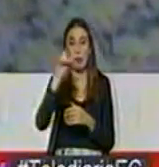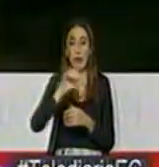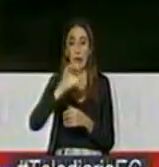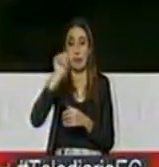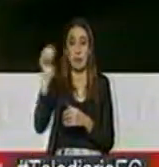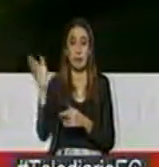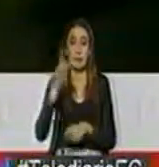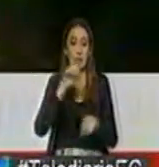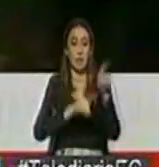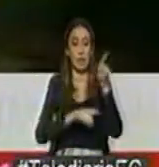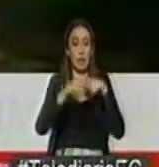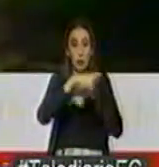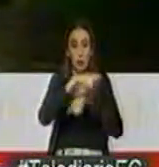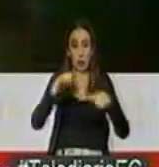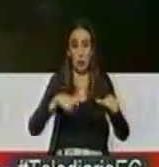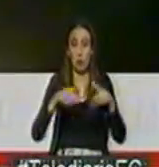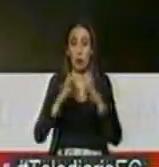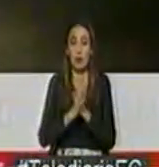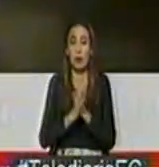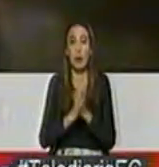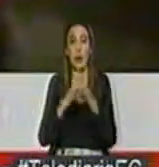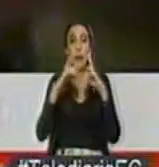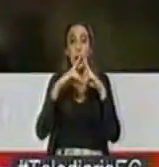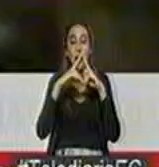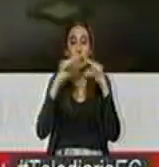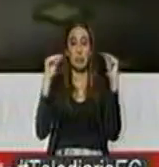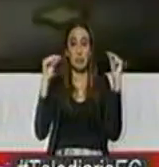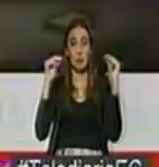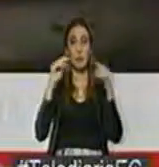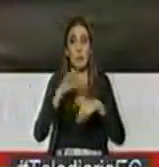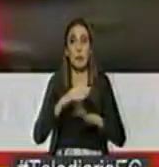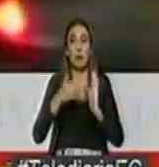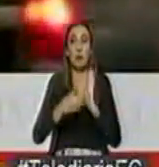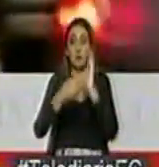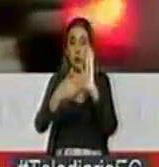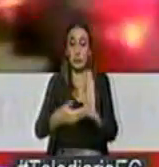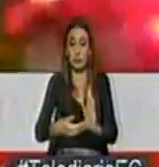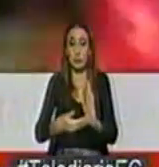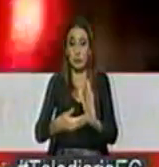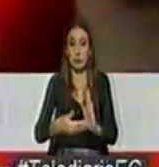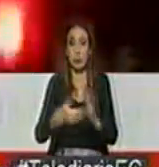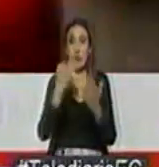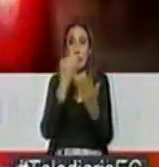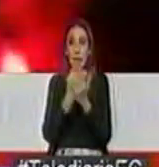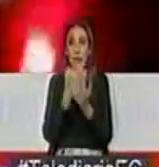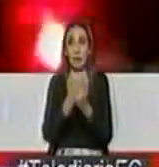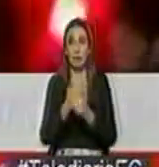ubicada en los cantones hijos y archidona fueron asignados los recursos económicos